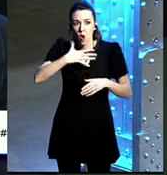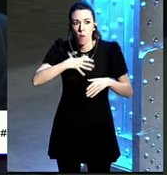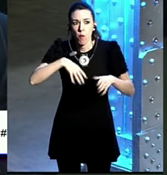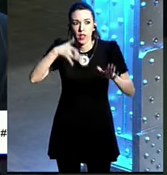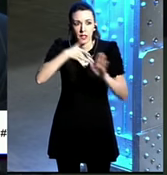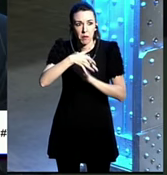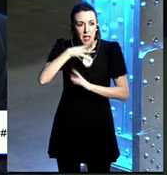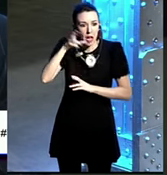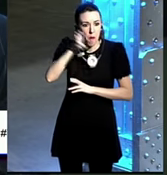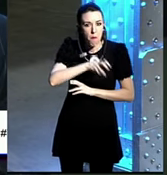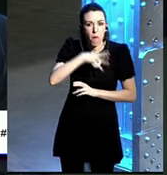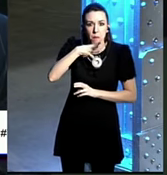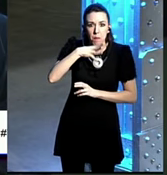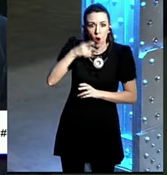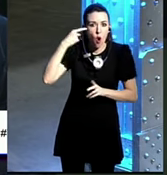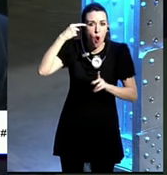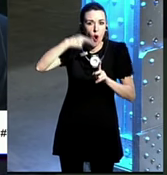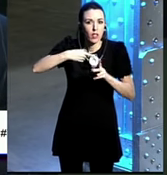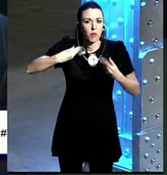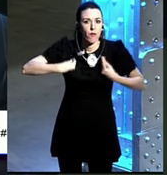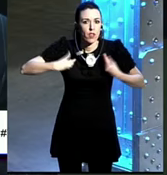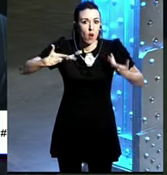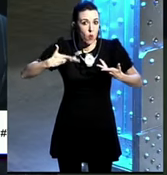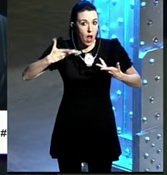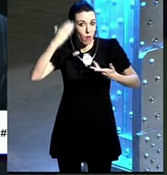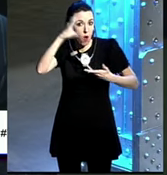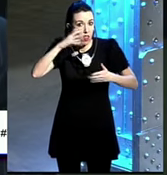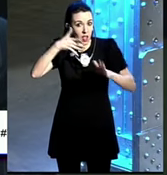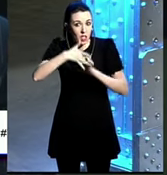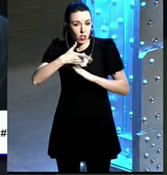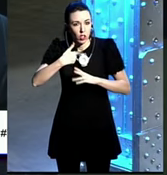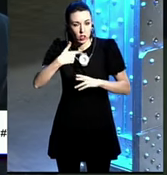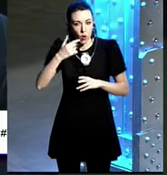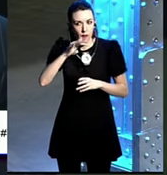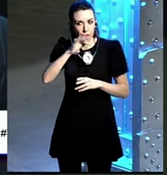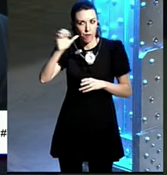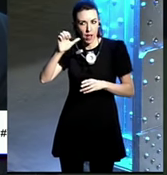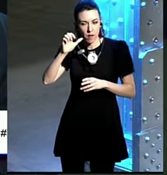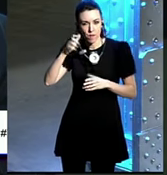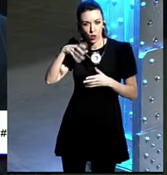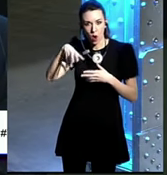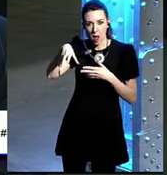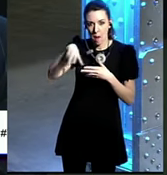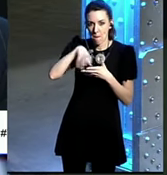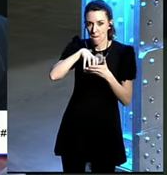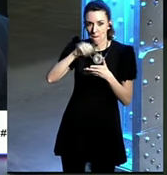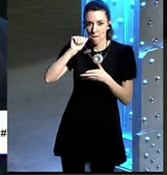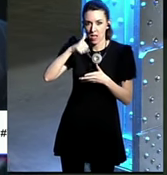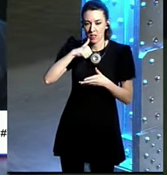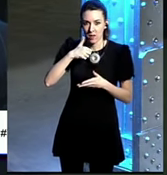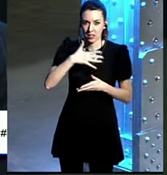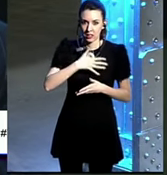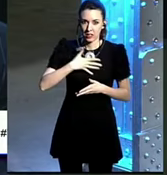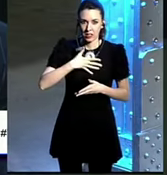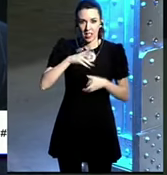por qué estamos aquí o cuál es el sentido de la vida. Así que tengo una gran fe en el misterio y tengo una incomodidad